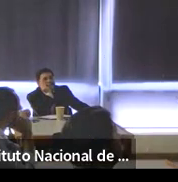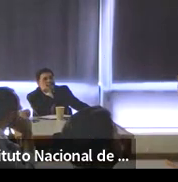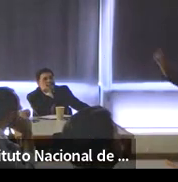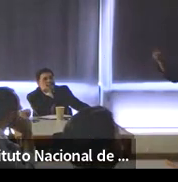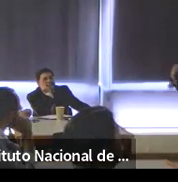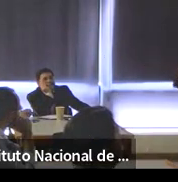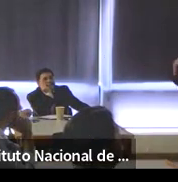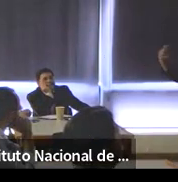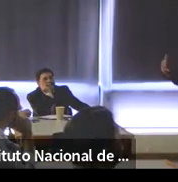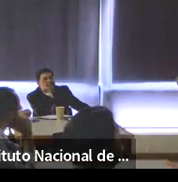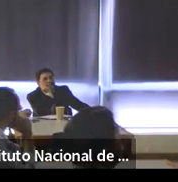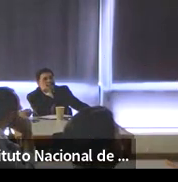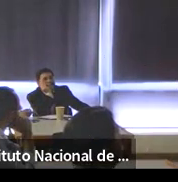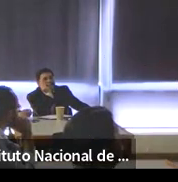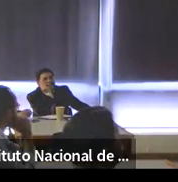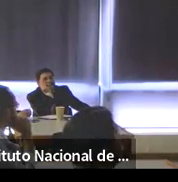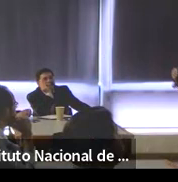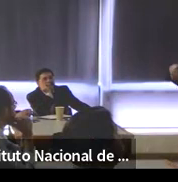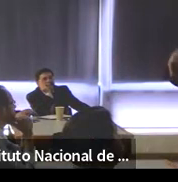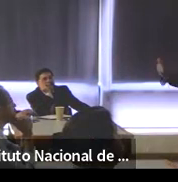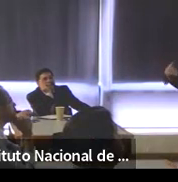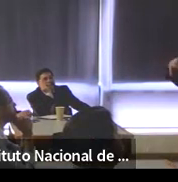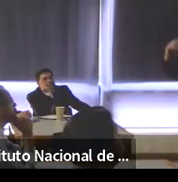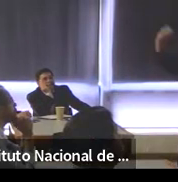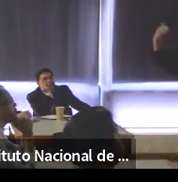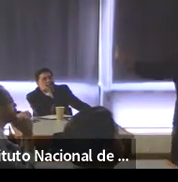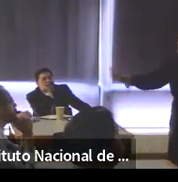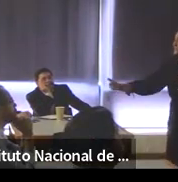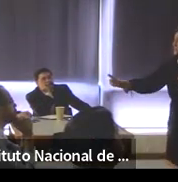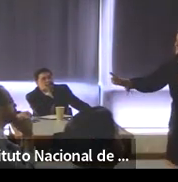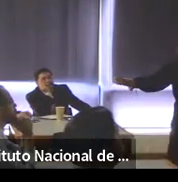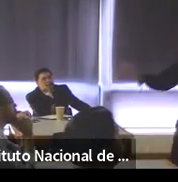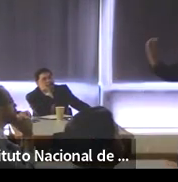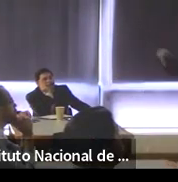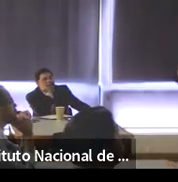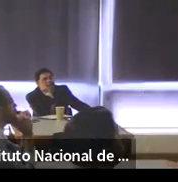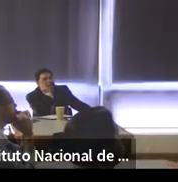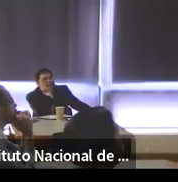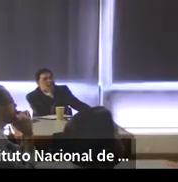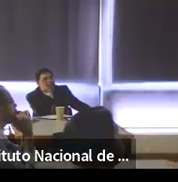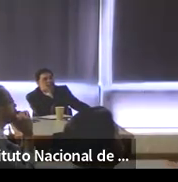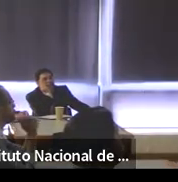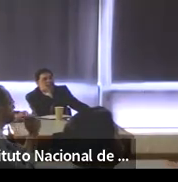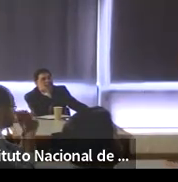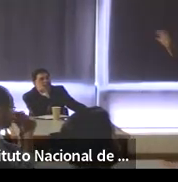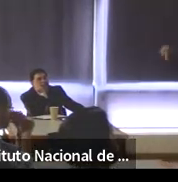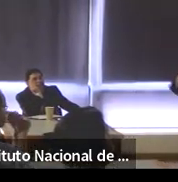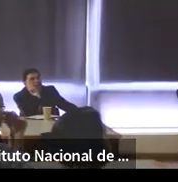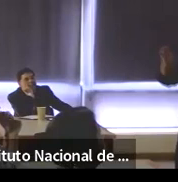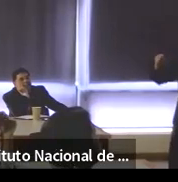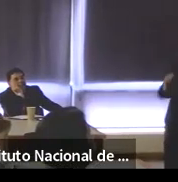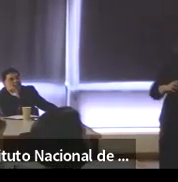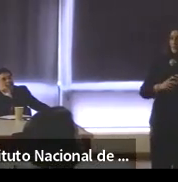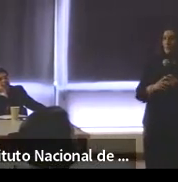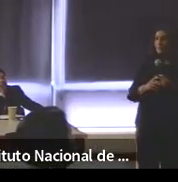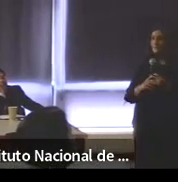nunca le dije Sí sí me explico Pero hay un mecanismo Qué pasó con la pandemia todo se